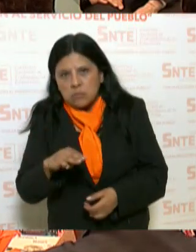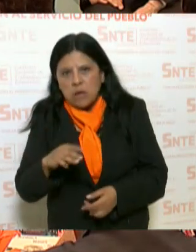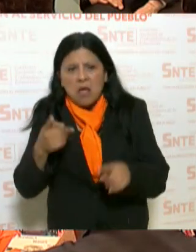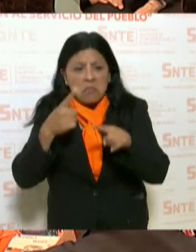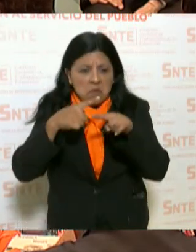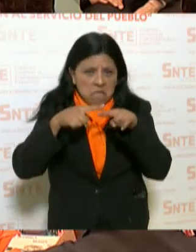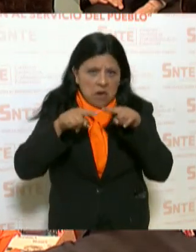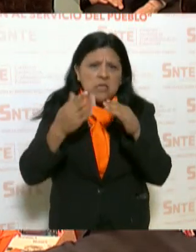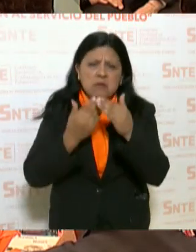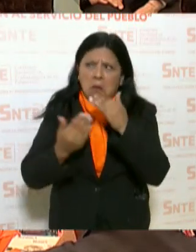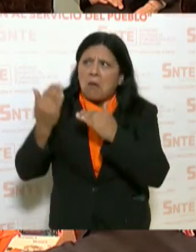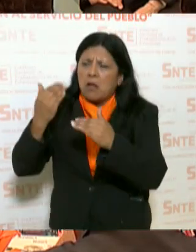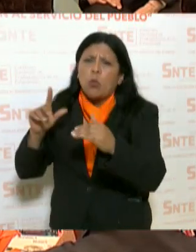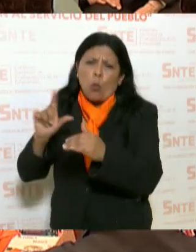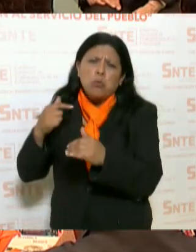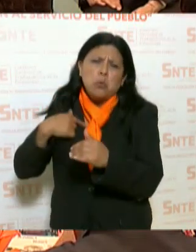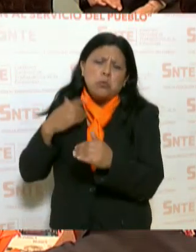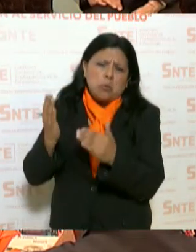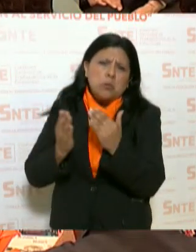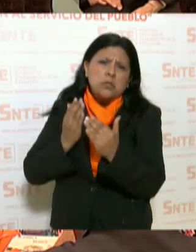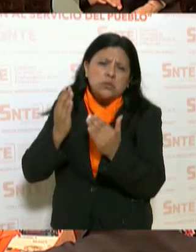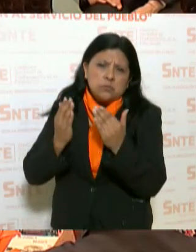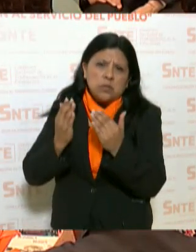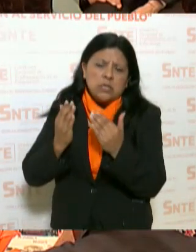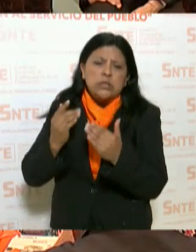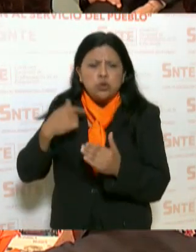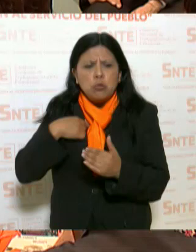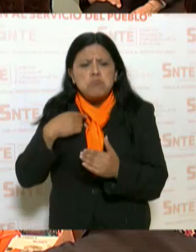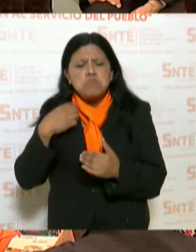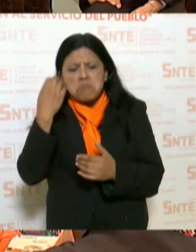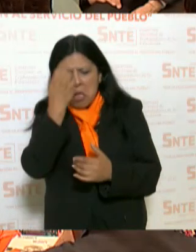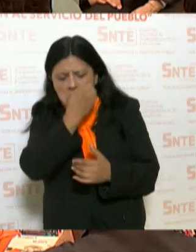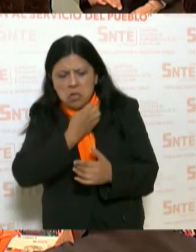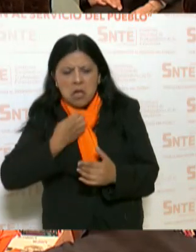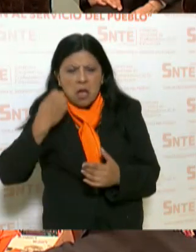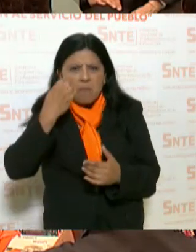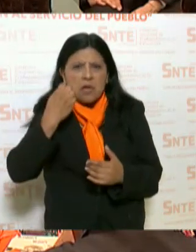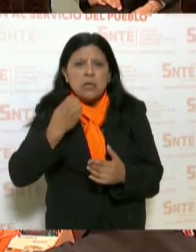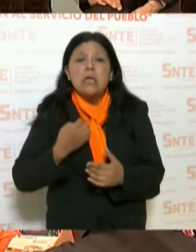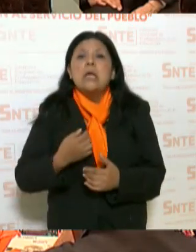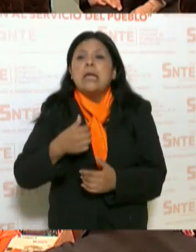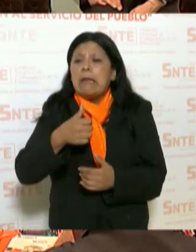yo estudié, cuando yo presenté examen, de cada 10